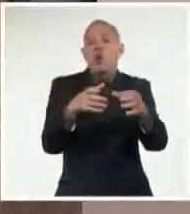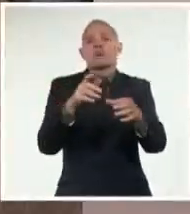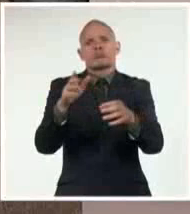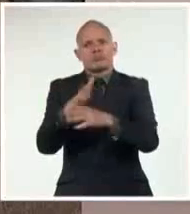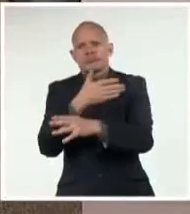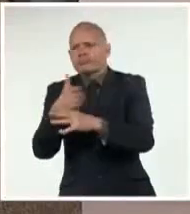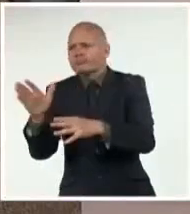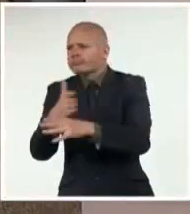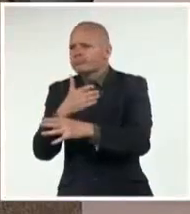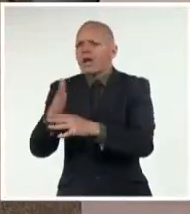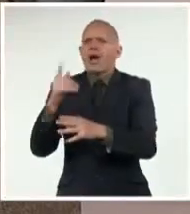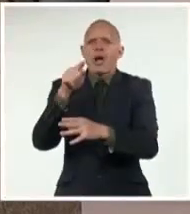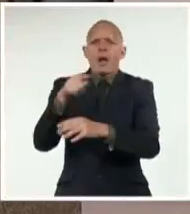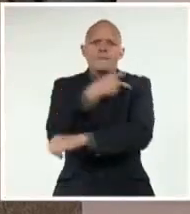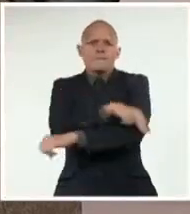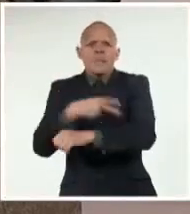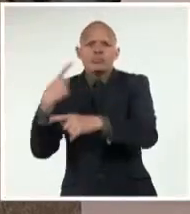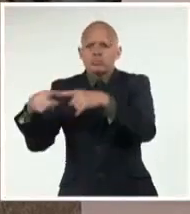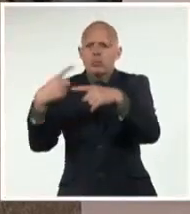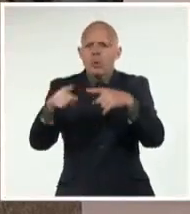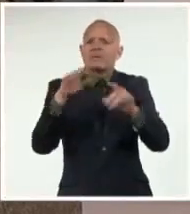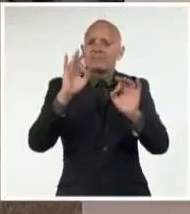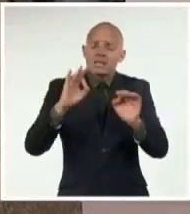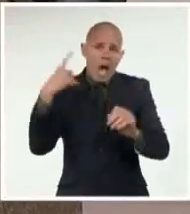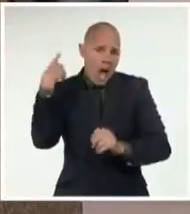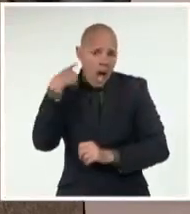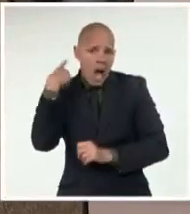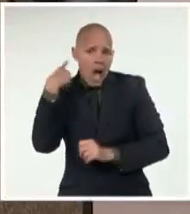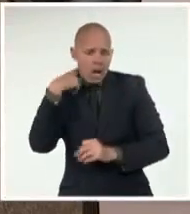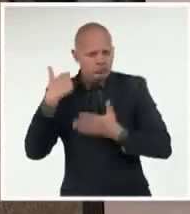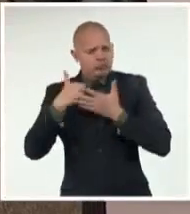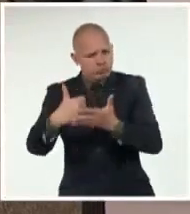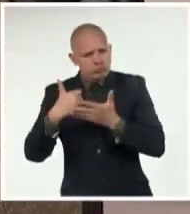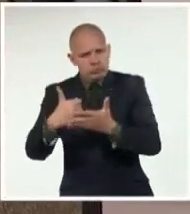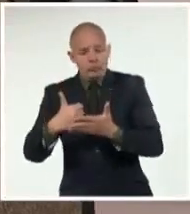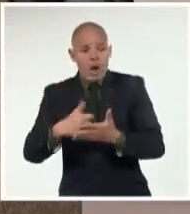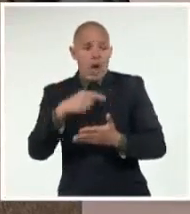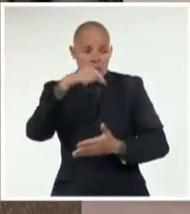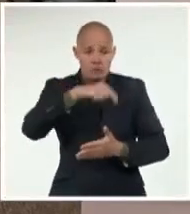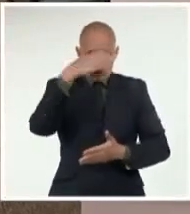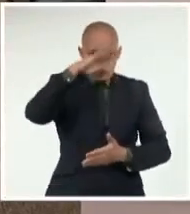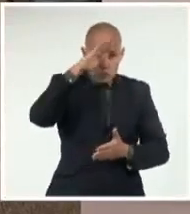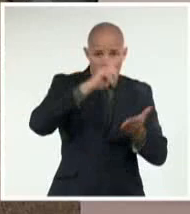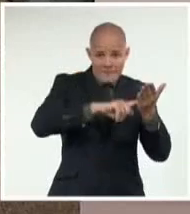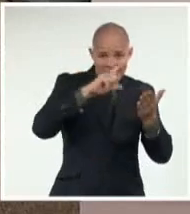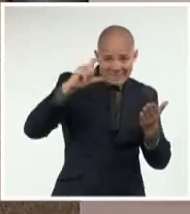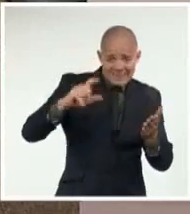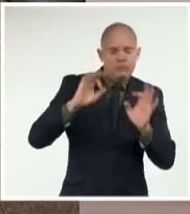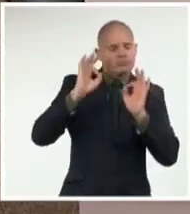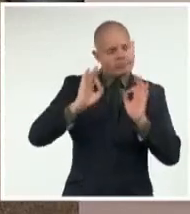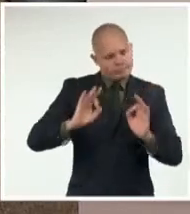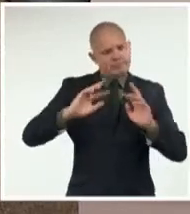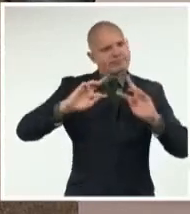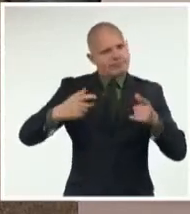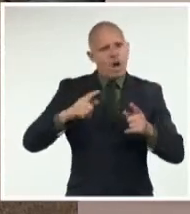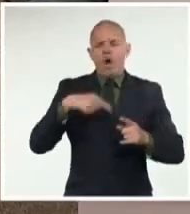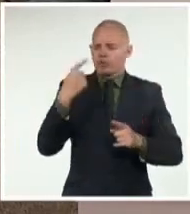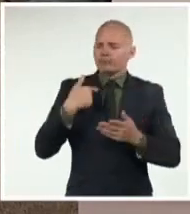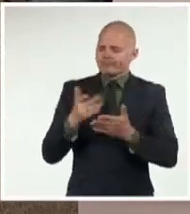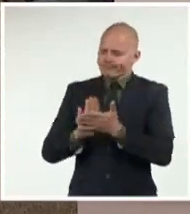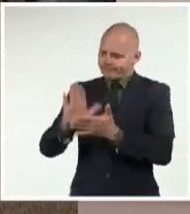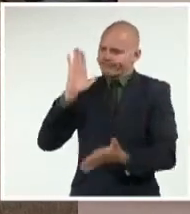permanente han contribuido al desarrollo de estos encuentros y ratifica su compromiso con los principios